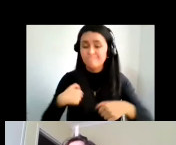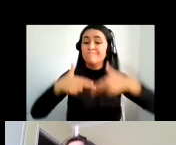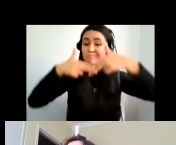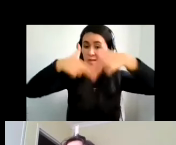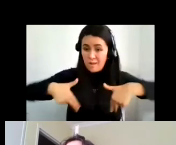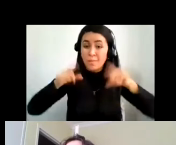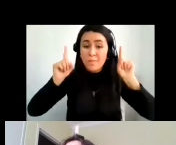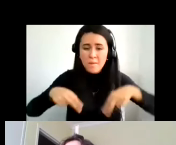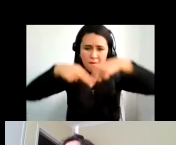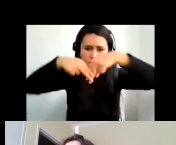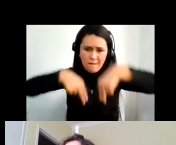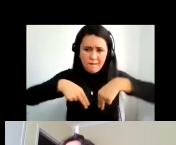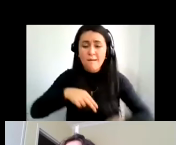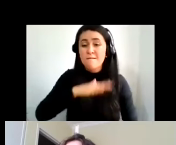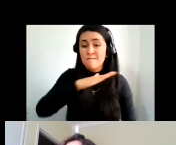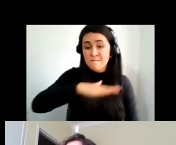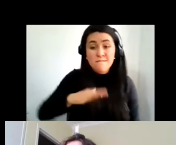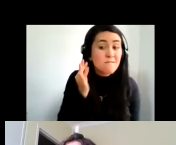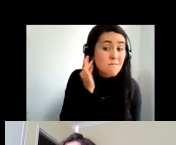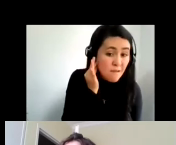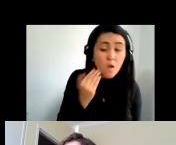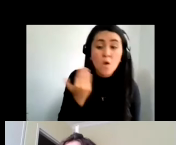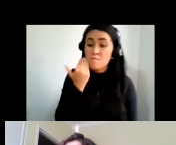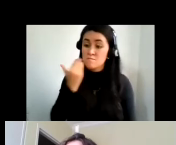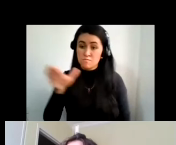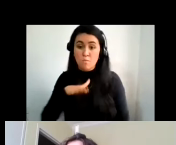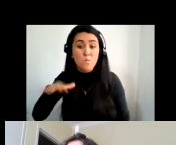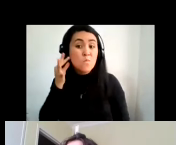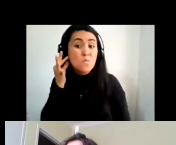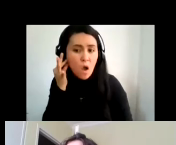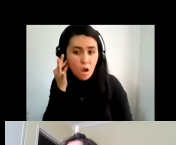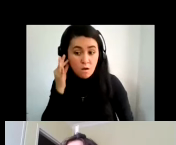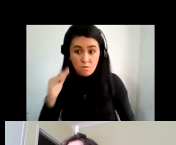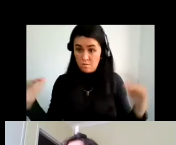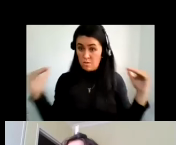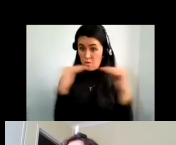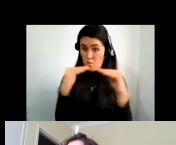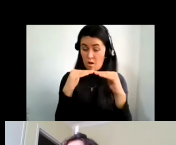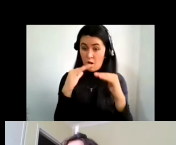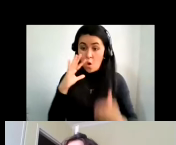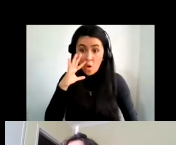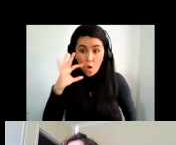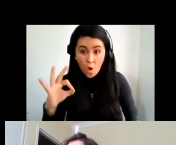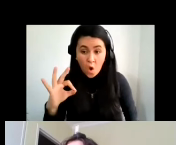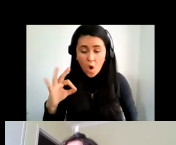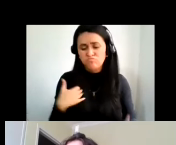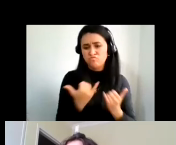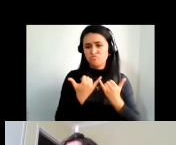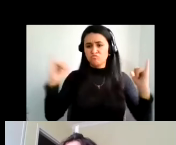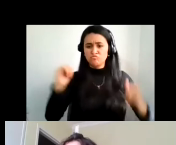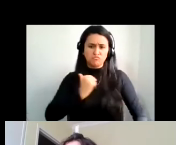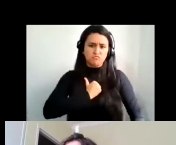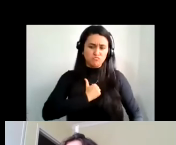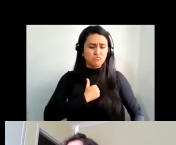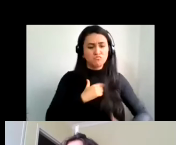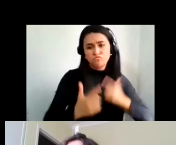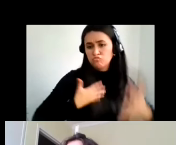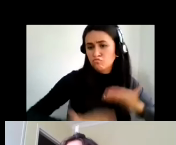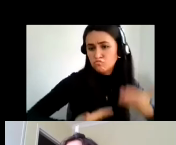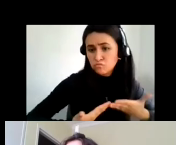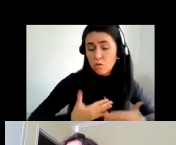de niñas y mujeres que no tienen el mismo nivel de autonomía que los varones. También tenemos otra barrera de carácter financiero,